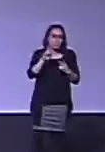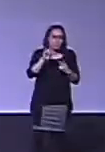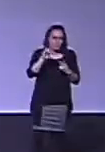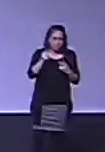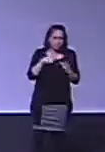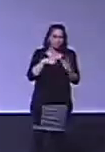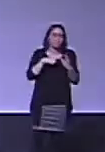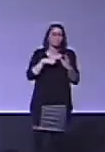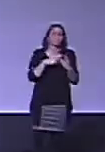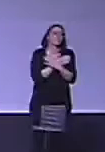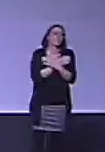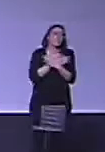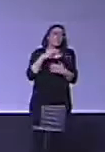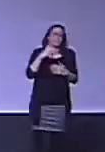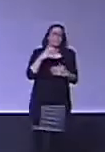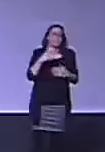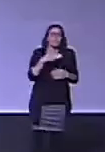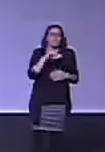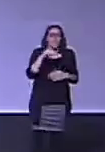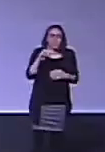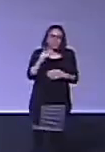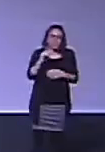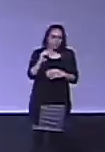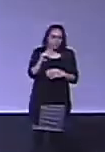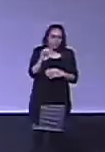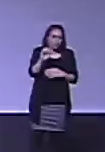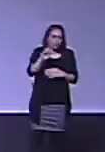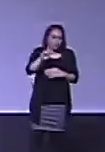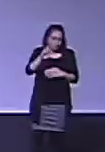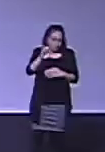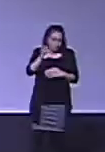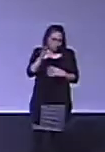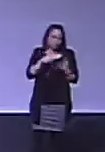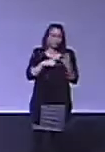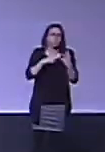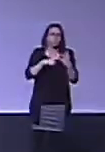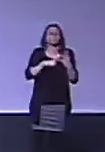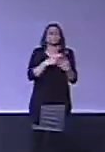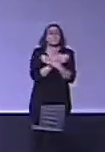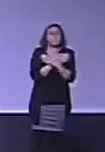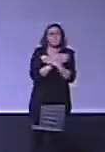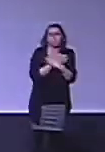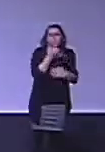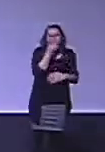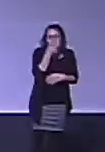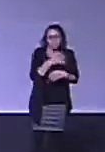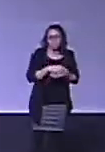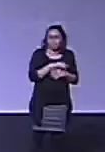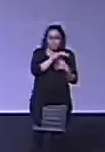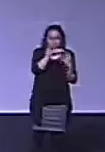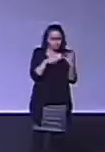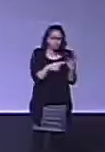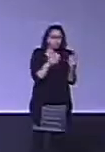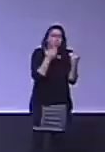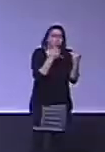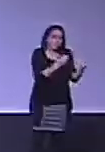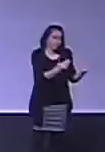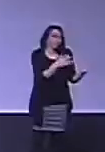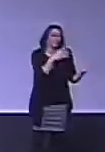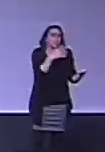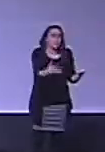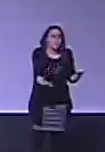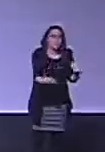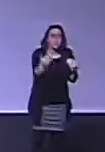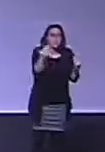Larramendi eta Maria Rosa Soroari esker mila gaurkoan omenaldi honetan parte hartu nahi izan